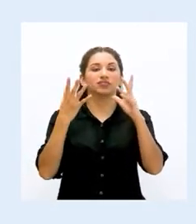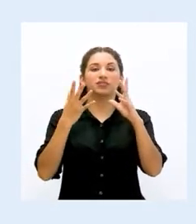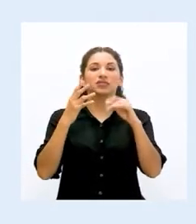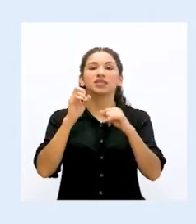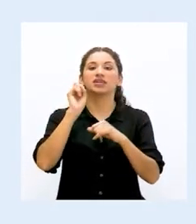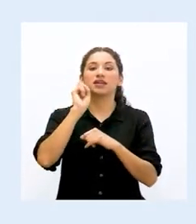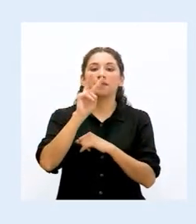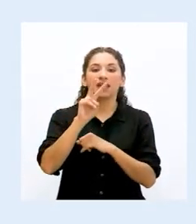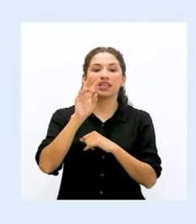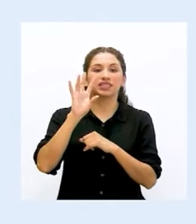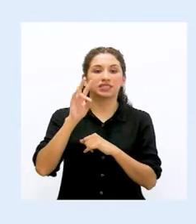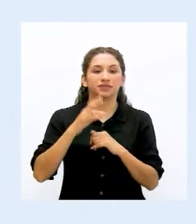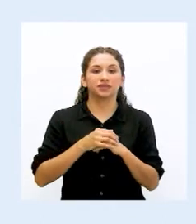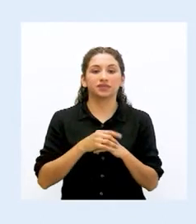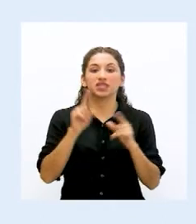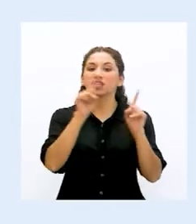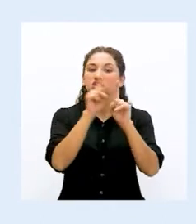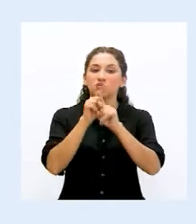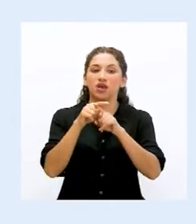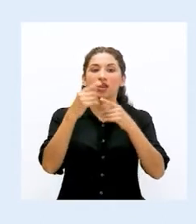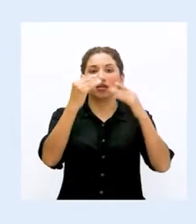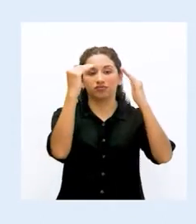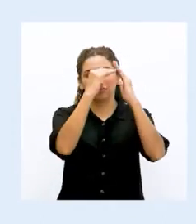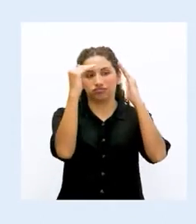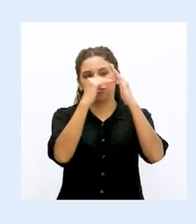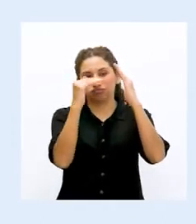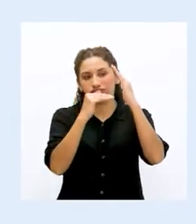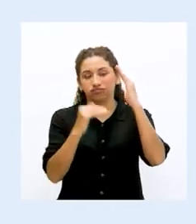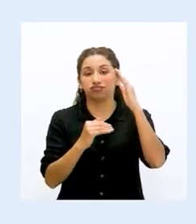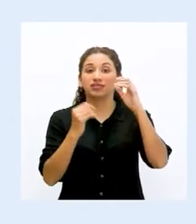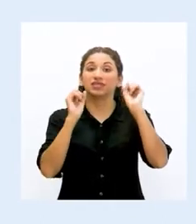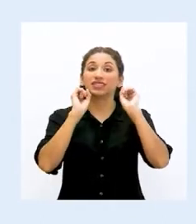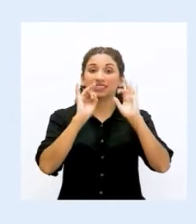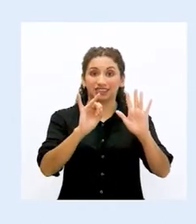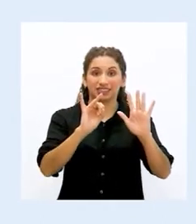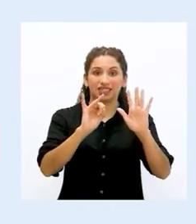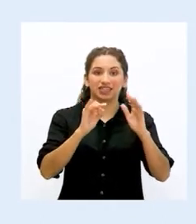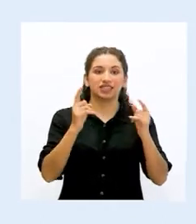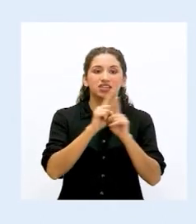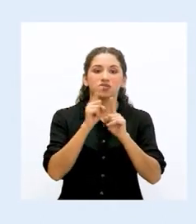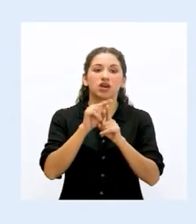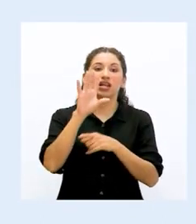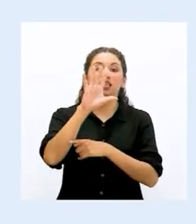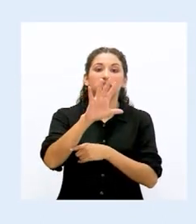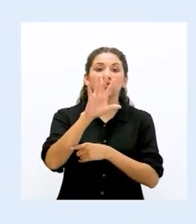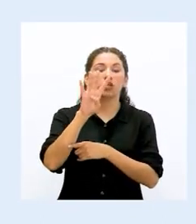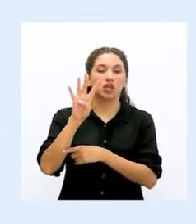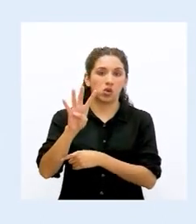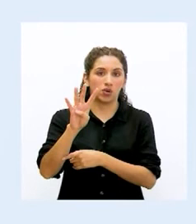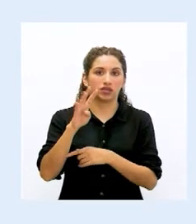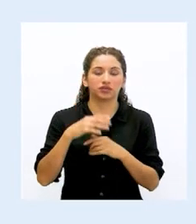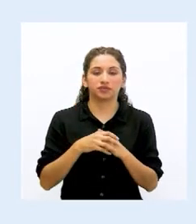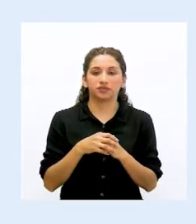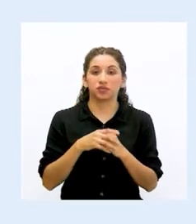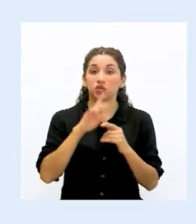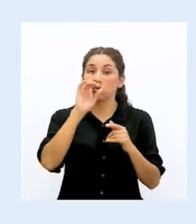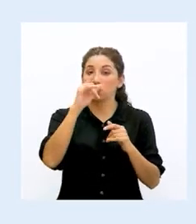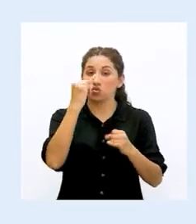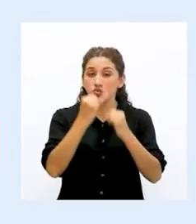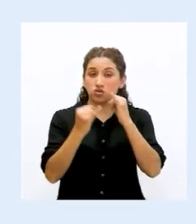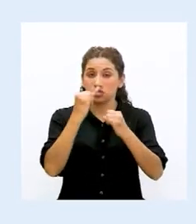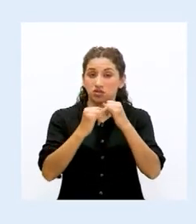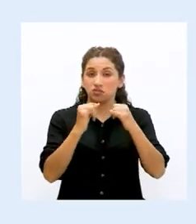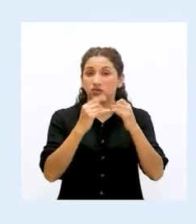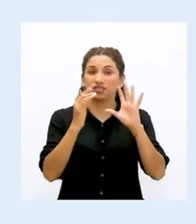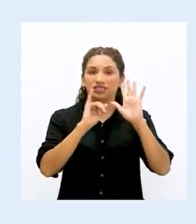Así continuamos hasta el séptimo intervalo, en el cual el límite inferior es 54 y su límite superior